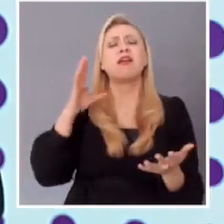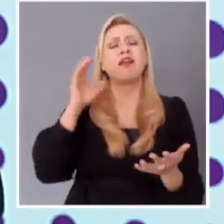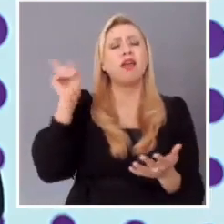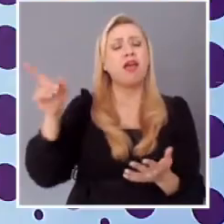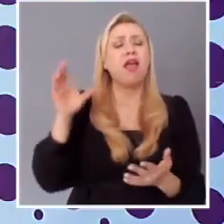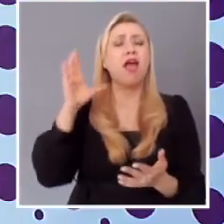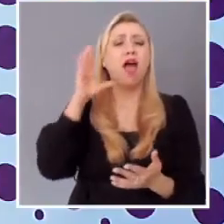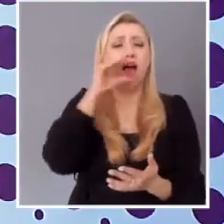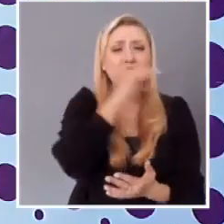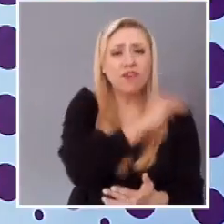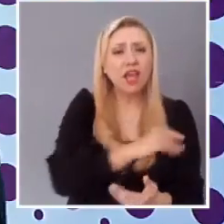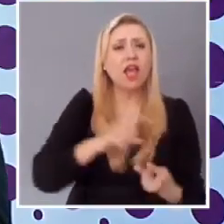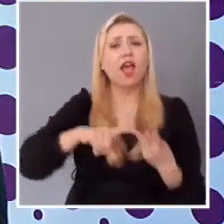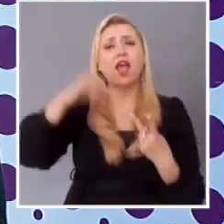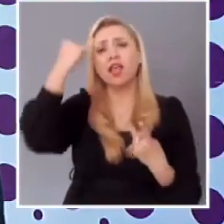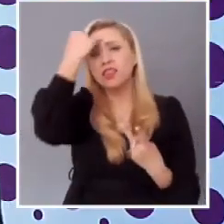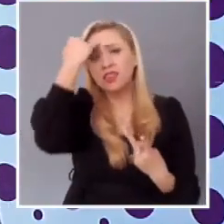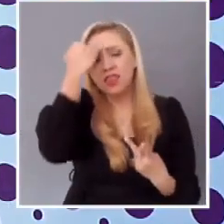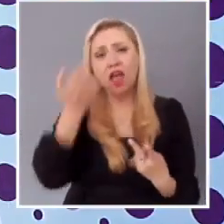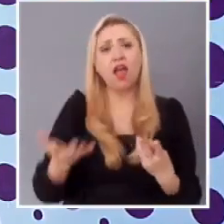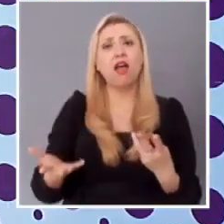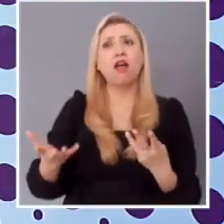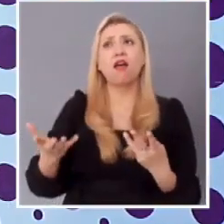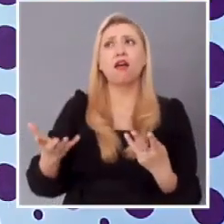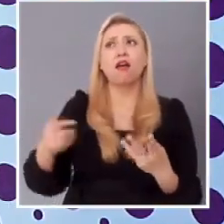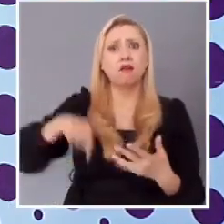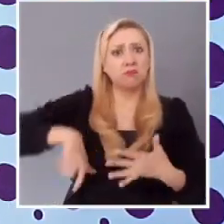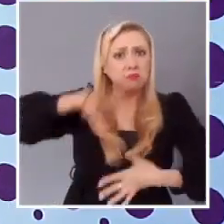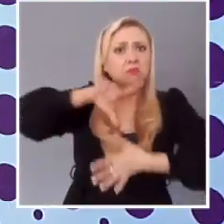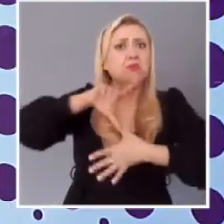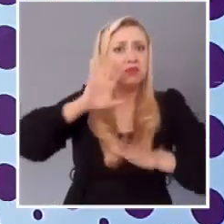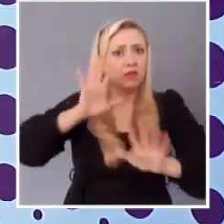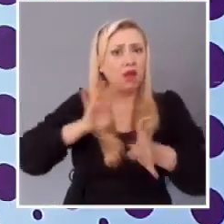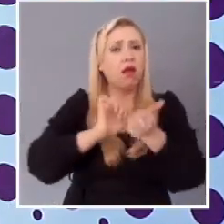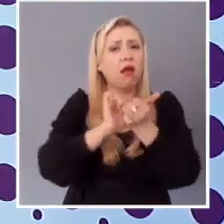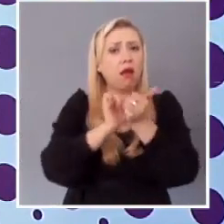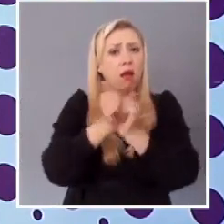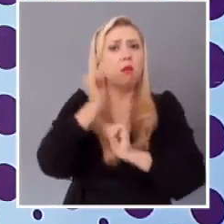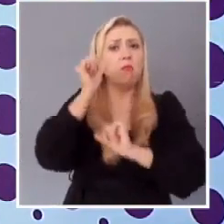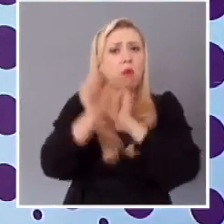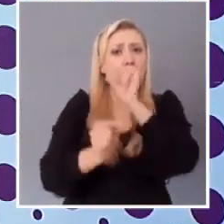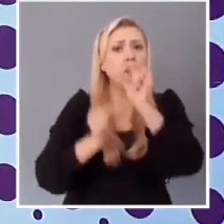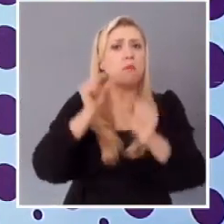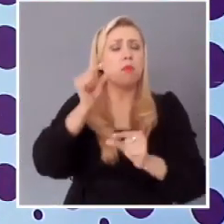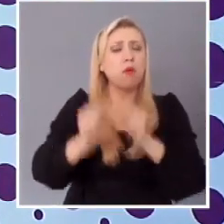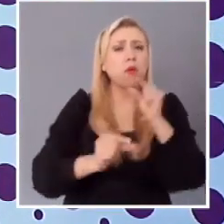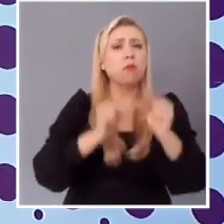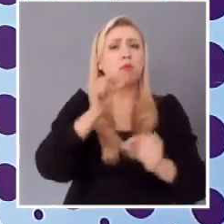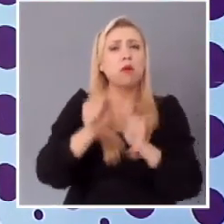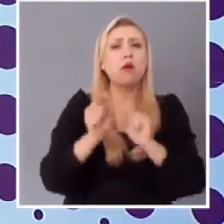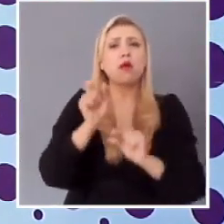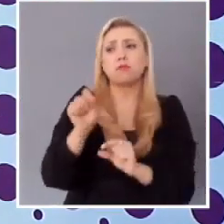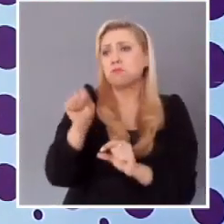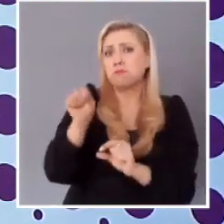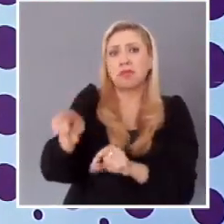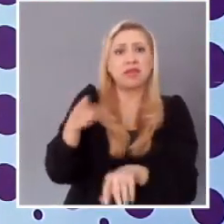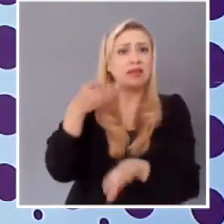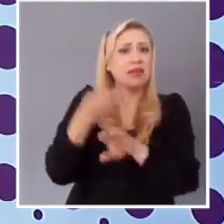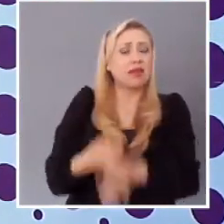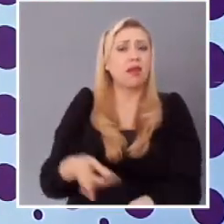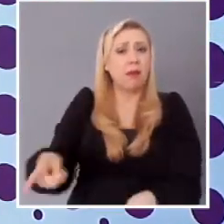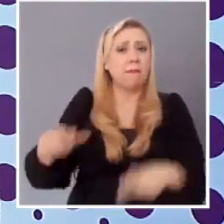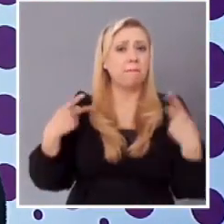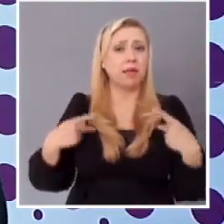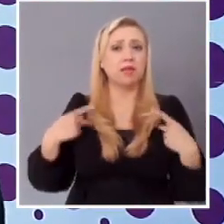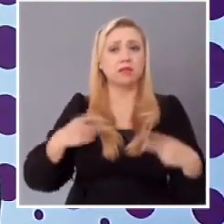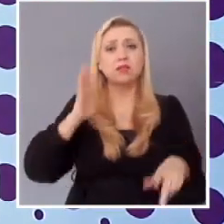Latina. Ya empezamos a ver otro tipo de prácticas en las que además están muy involucradas las propias personas usuarias. Existen